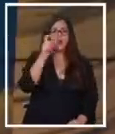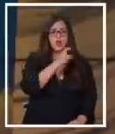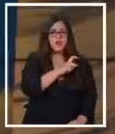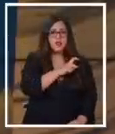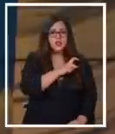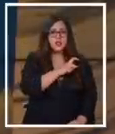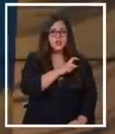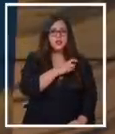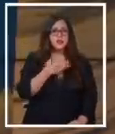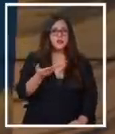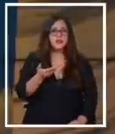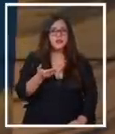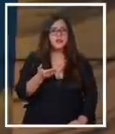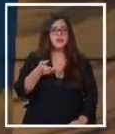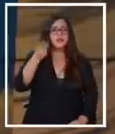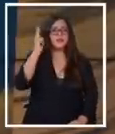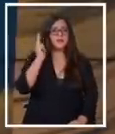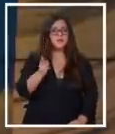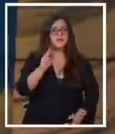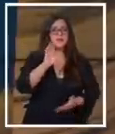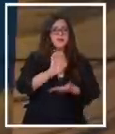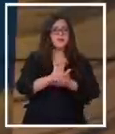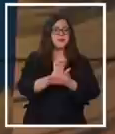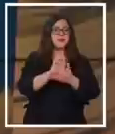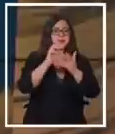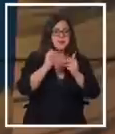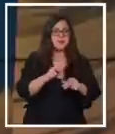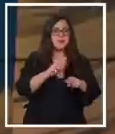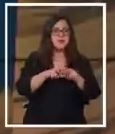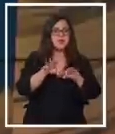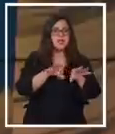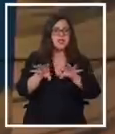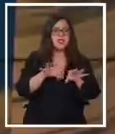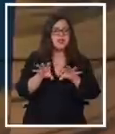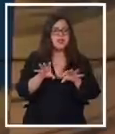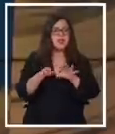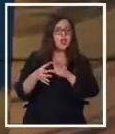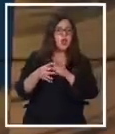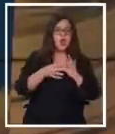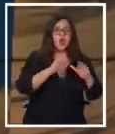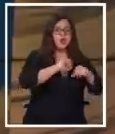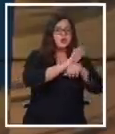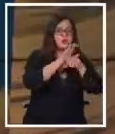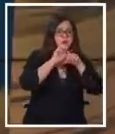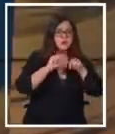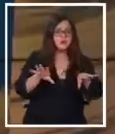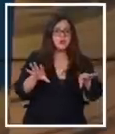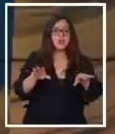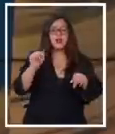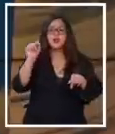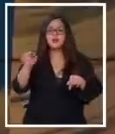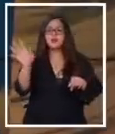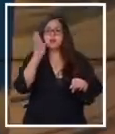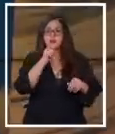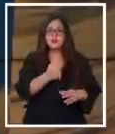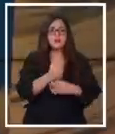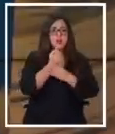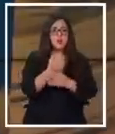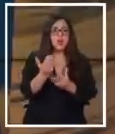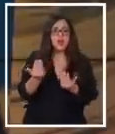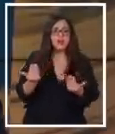con prohibición por parte del estado de poder realizar las actividades normales producto de la pandemia y sin entregar las ayudas necesarias